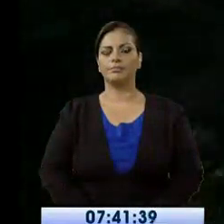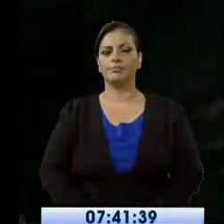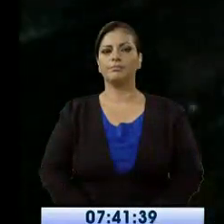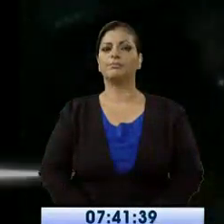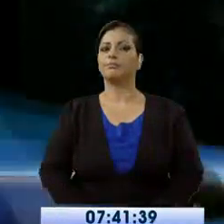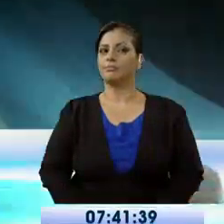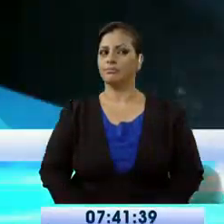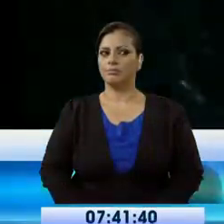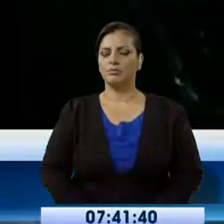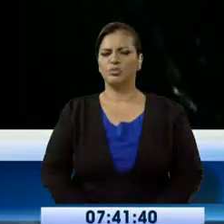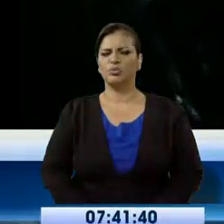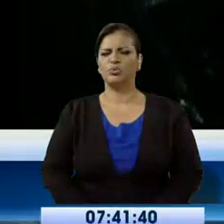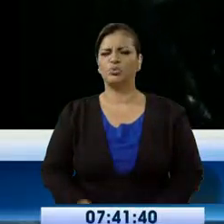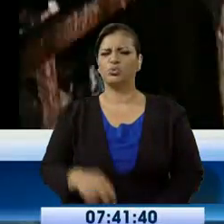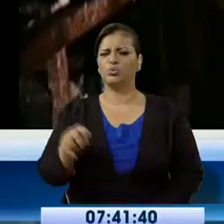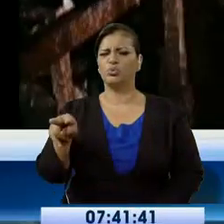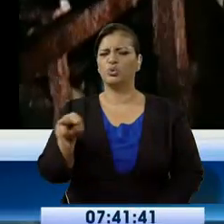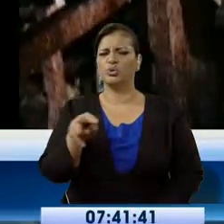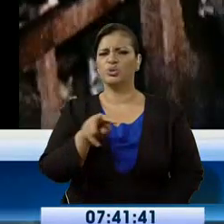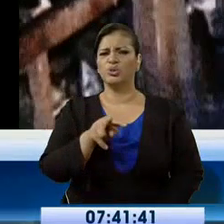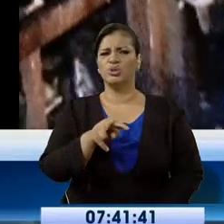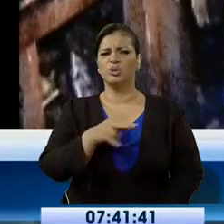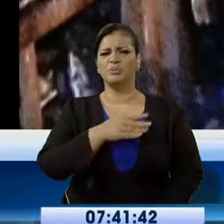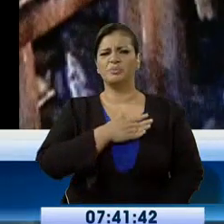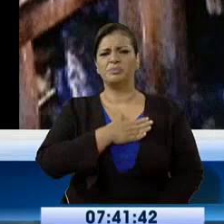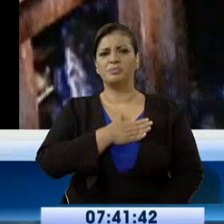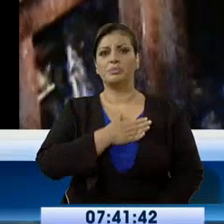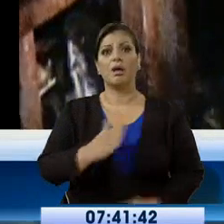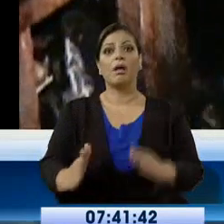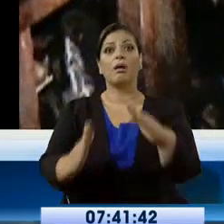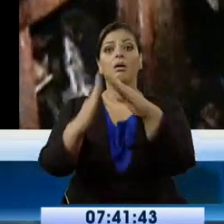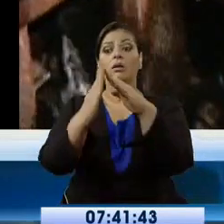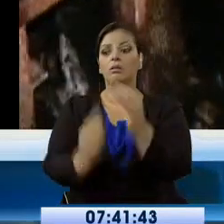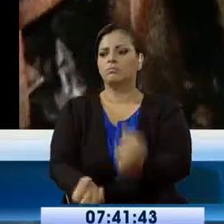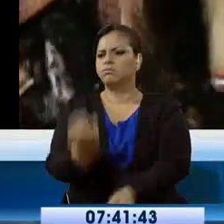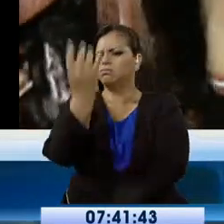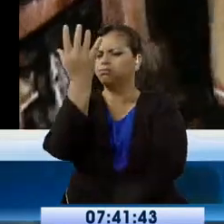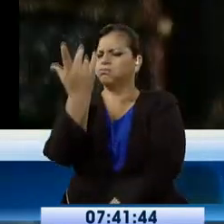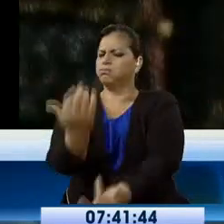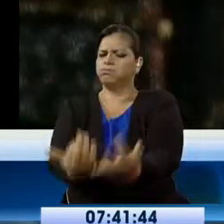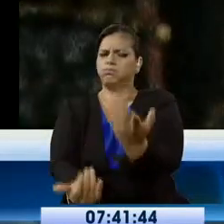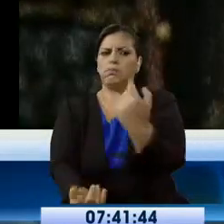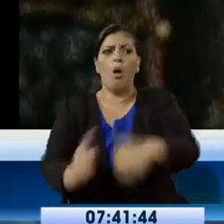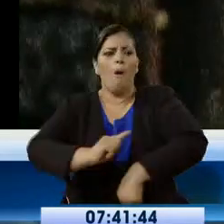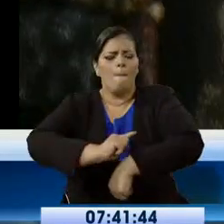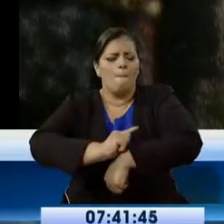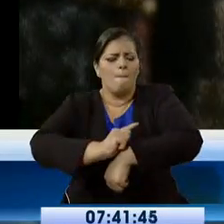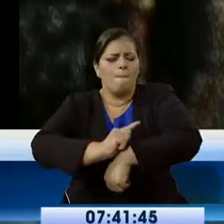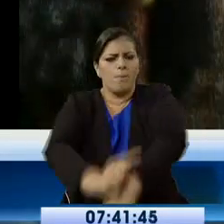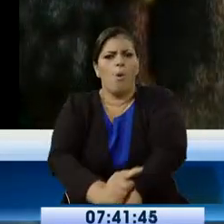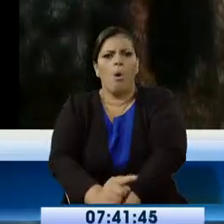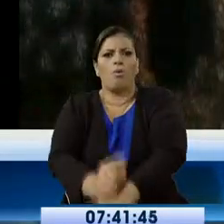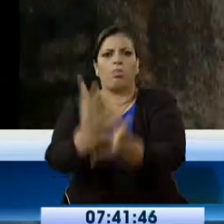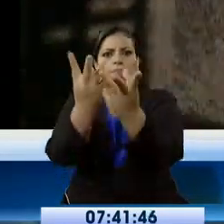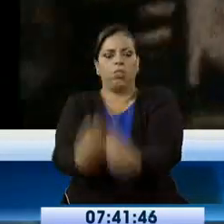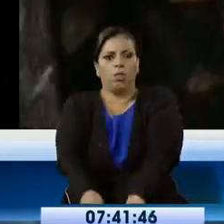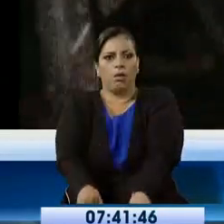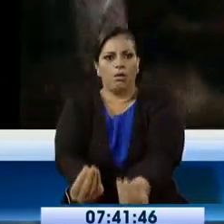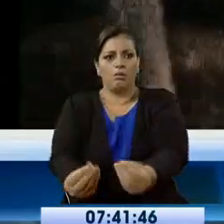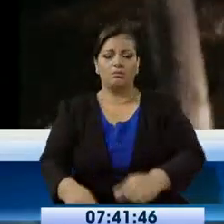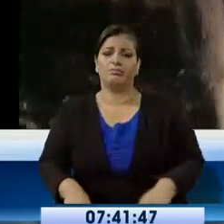Solo escombros quedaron de una vivienda que en cuestión de minutos fue atacada por las llamas en Guayaquil.